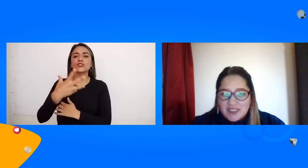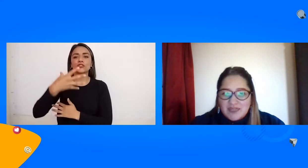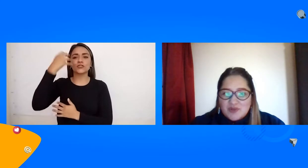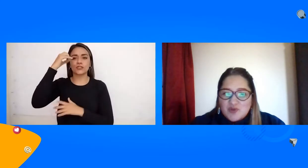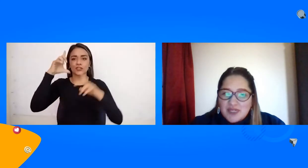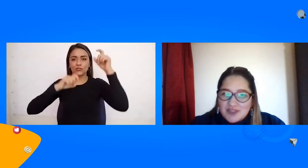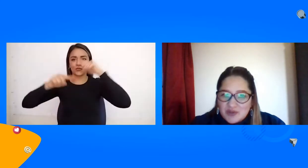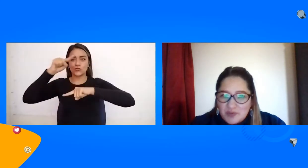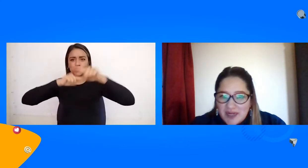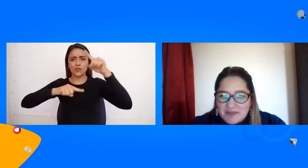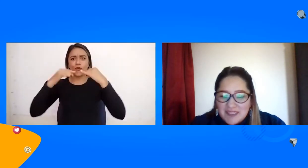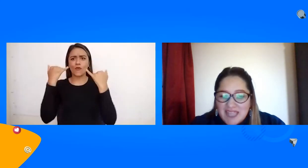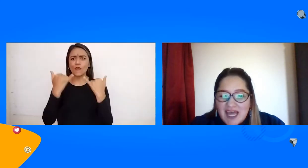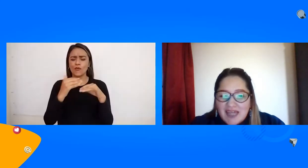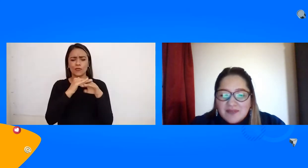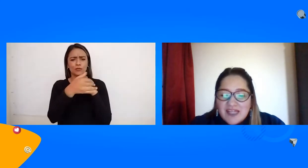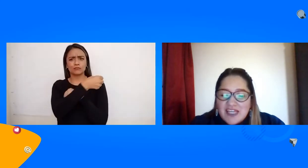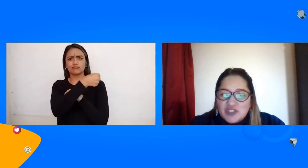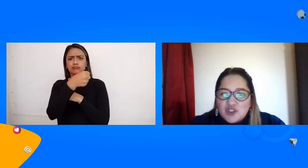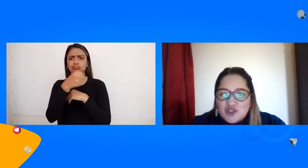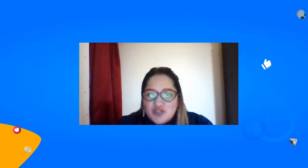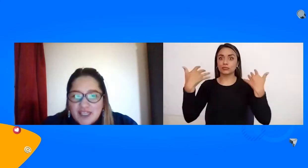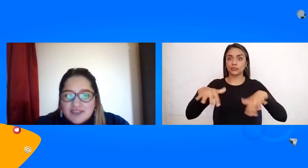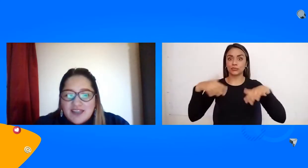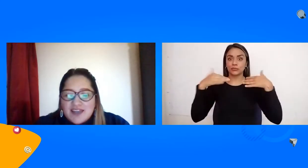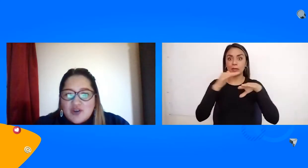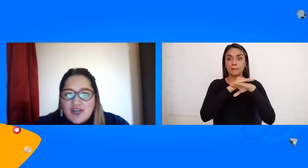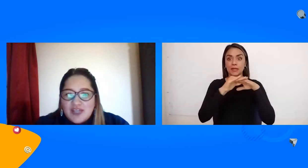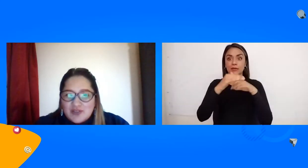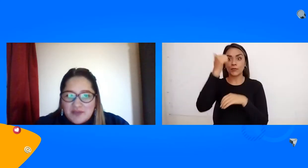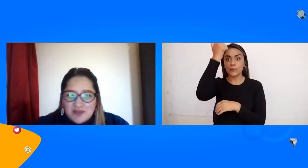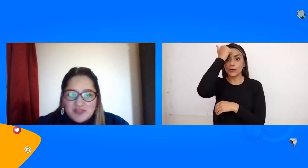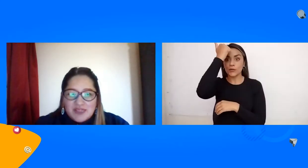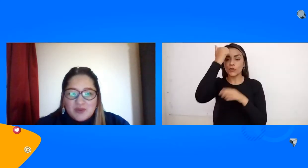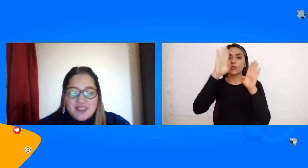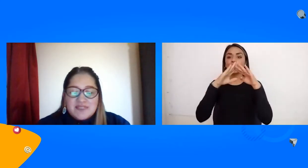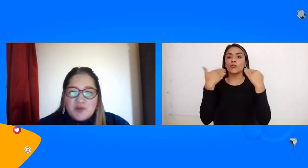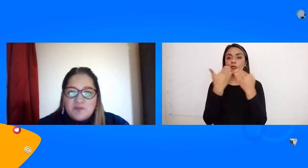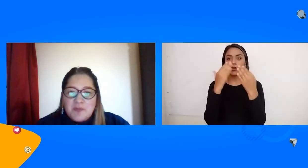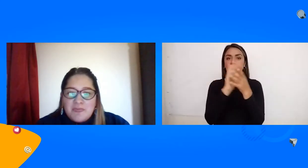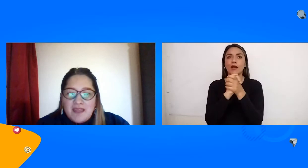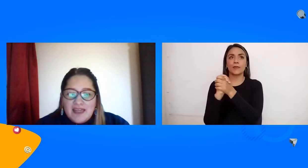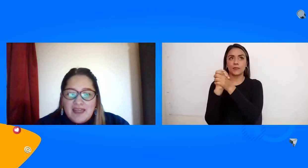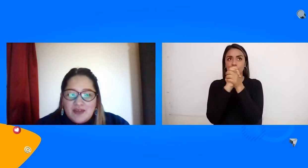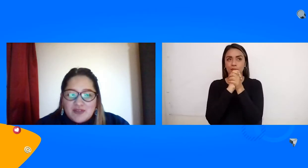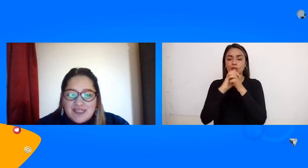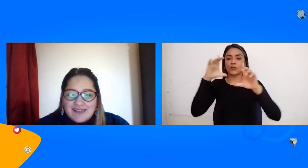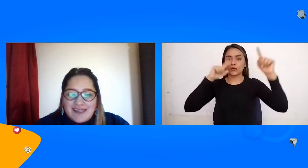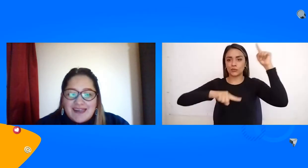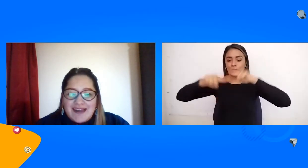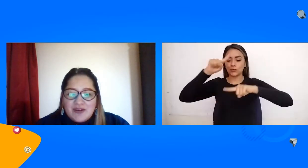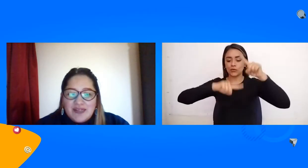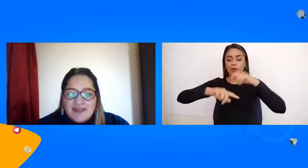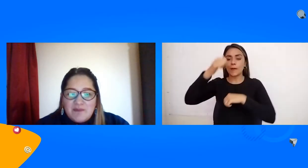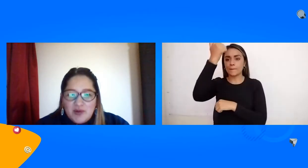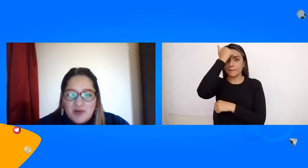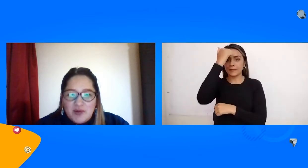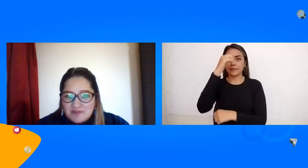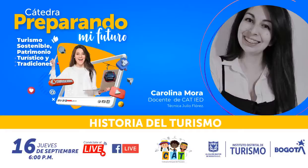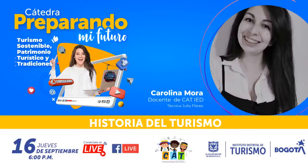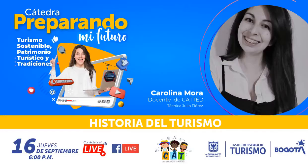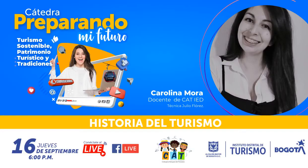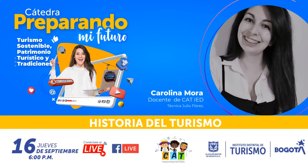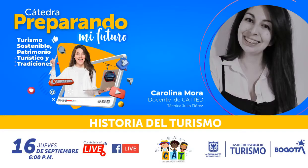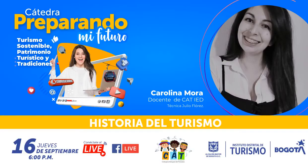Hoy tenemos una súper invitada Docente de Colegios Amigos del Turismo La docente Carolina Mora